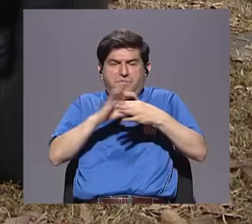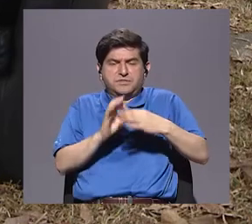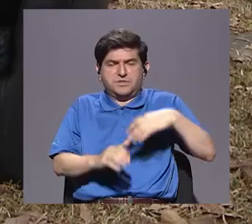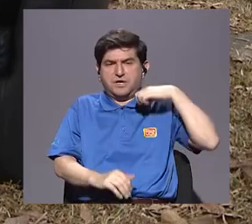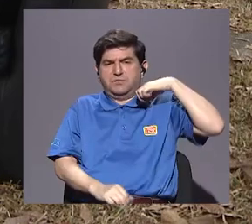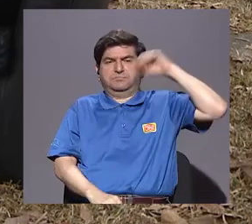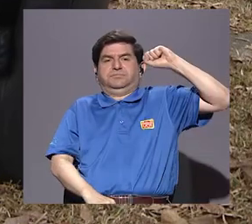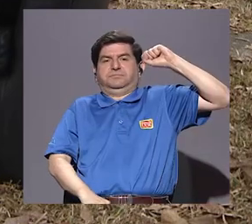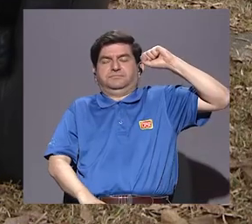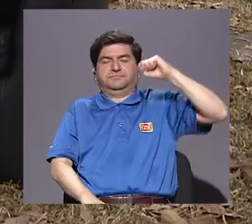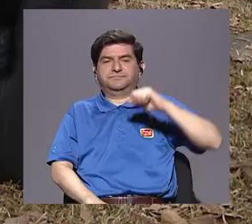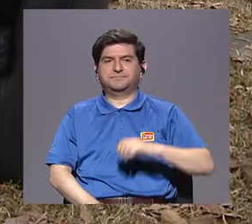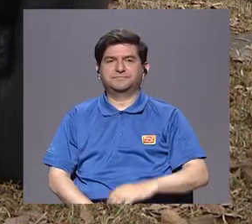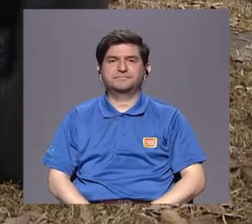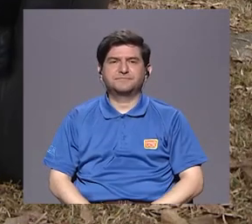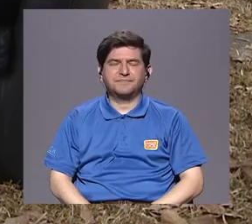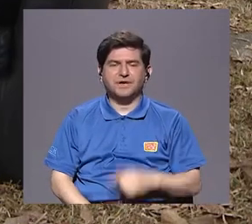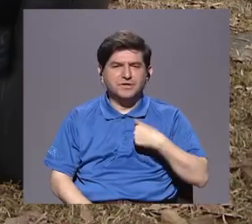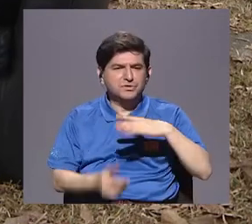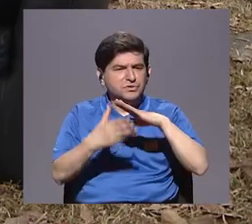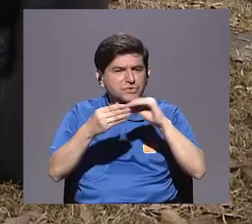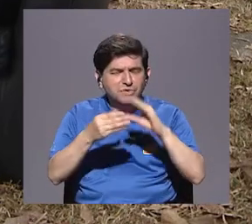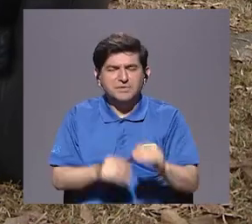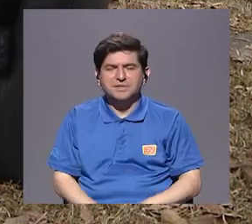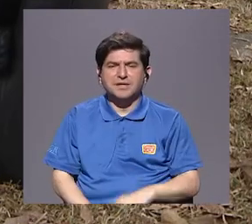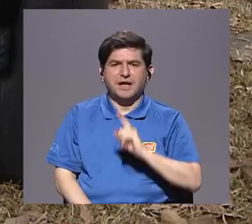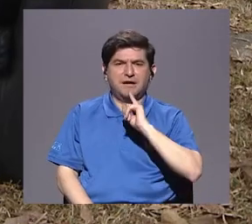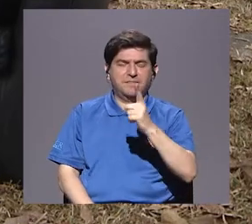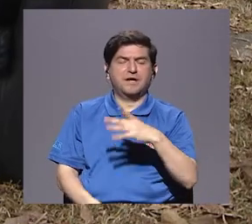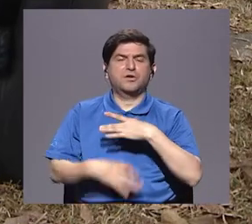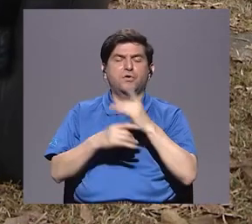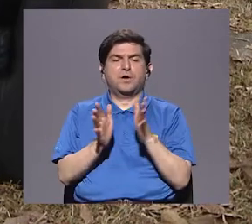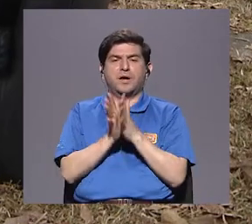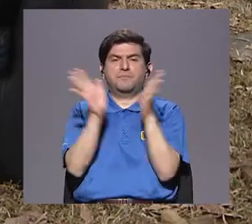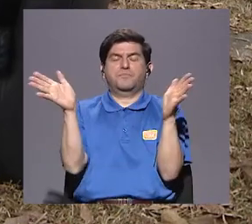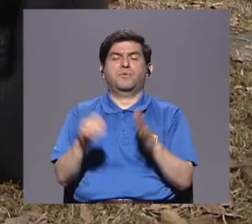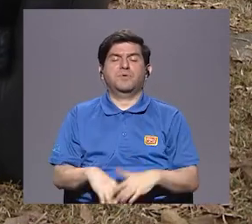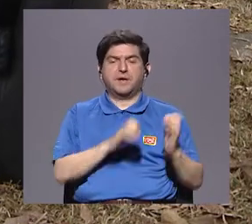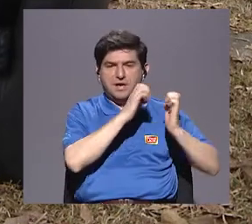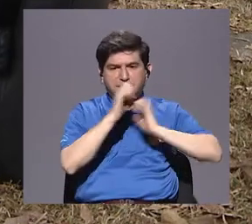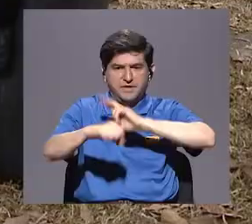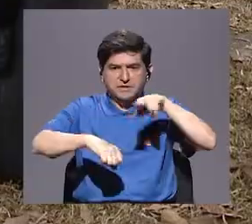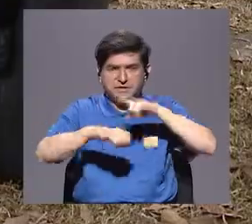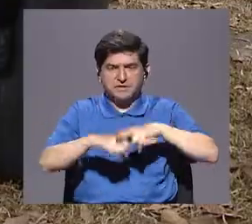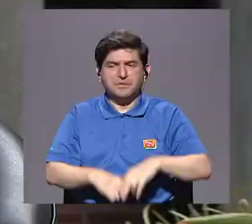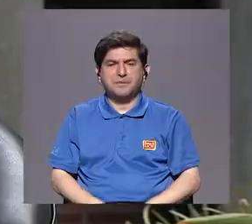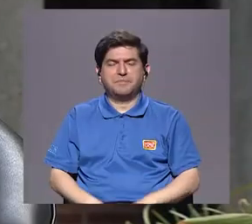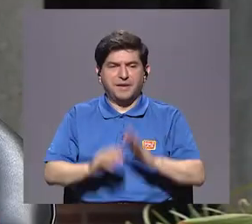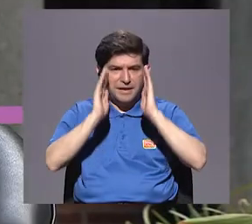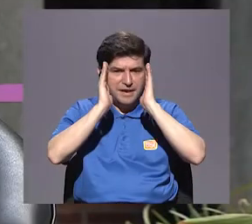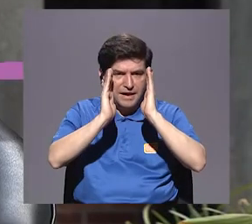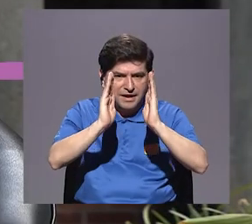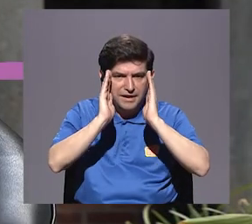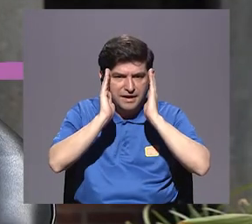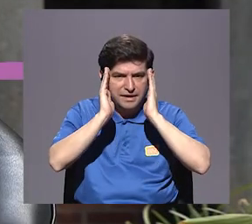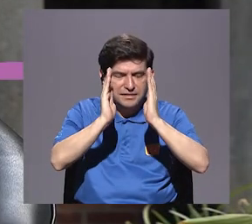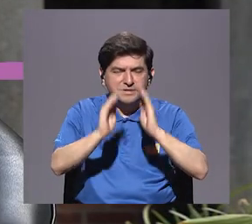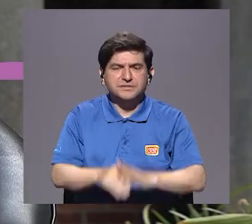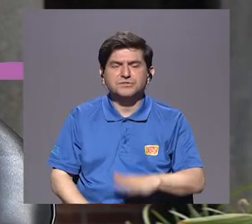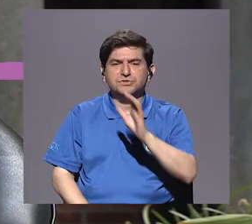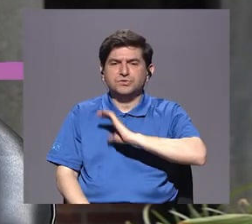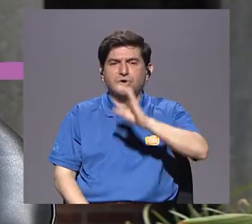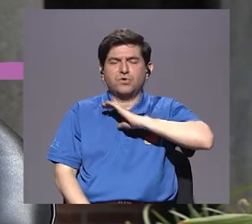el suicidio. Quería comentarles que en la declaratoria de interés público de esta Estrategia Nacional para el Abordaje